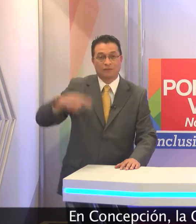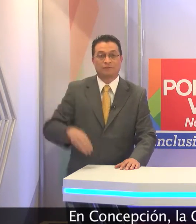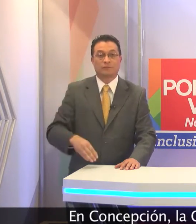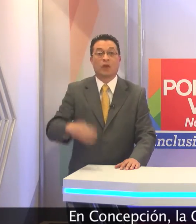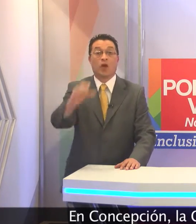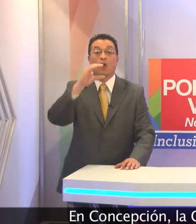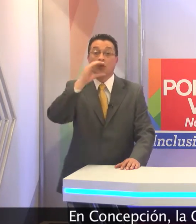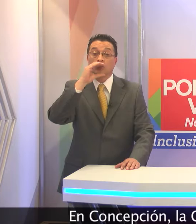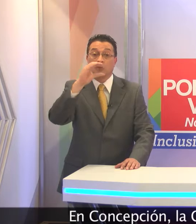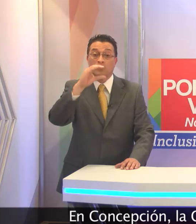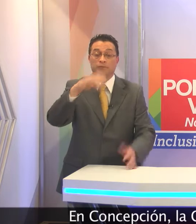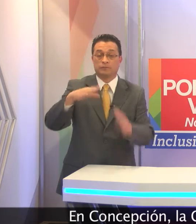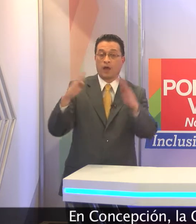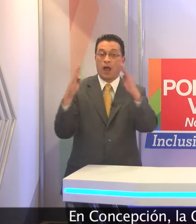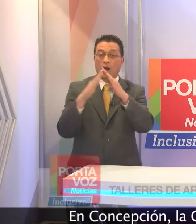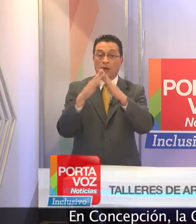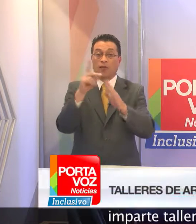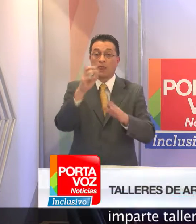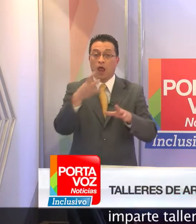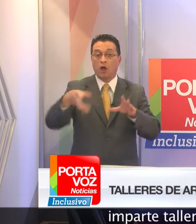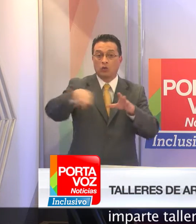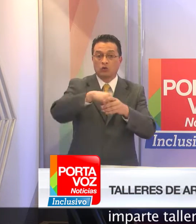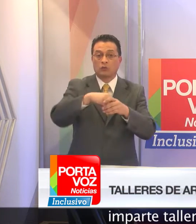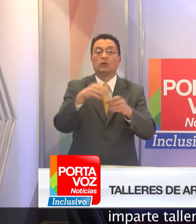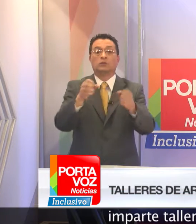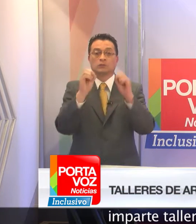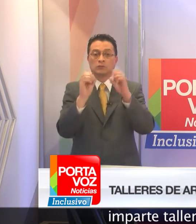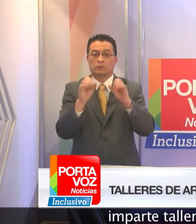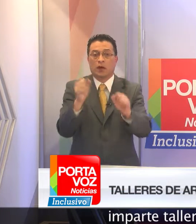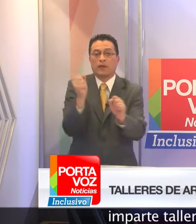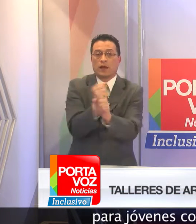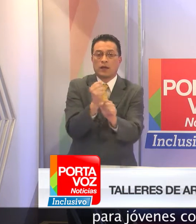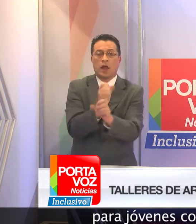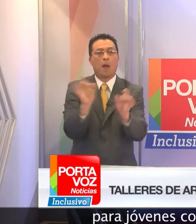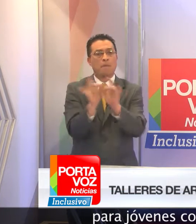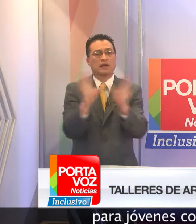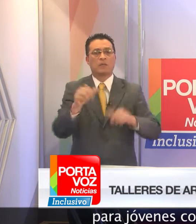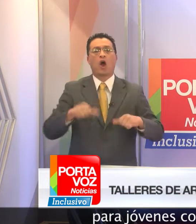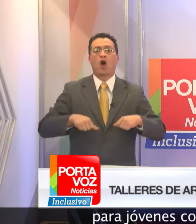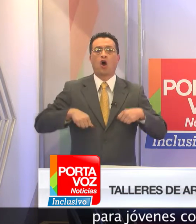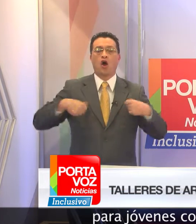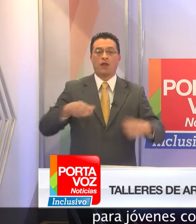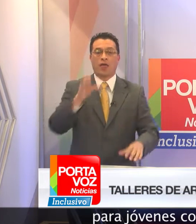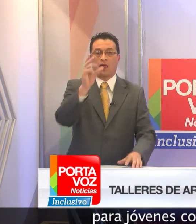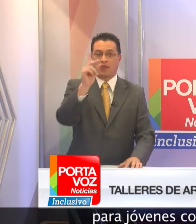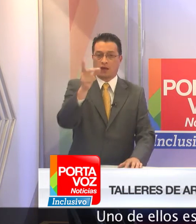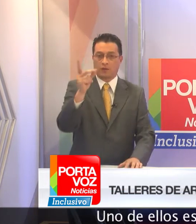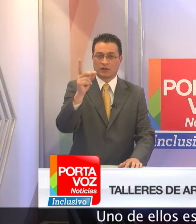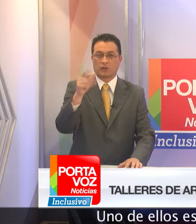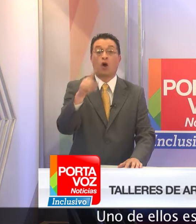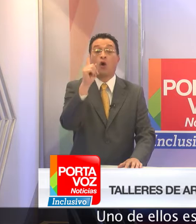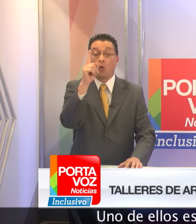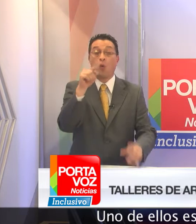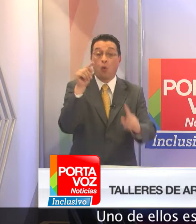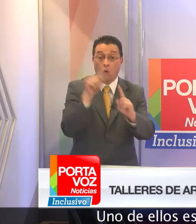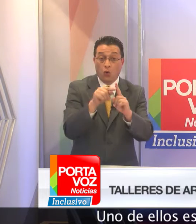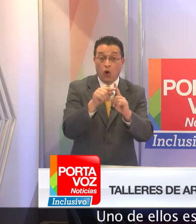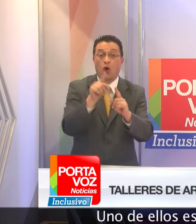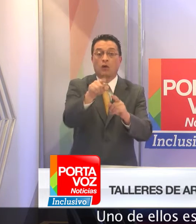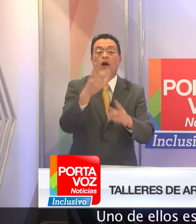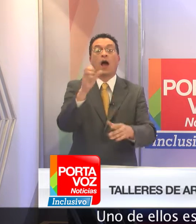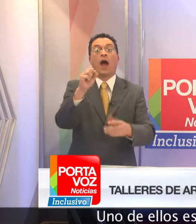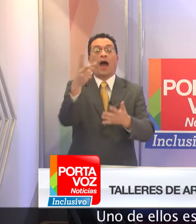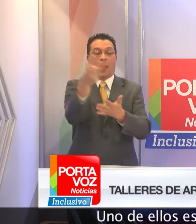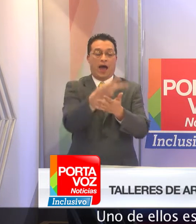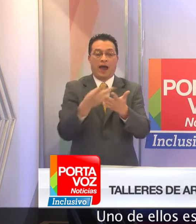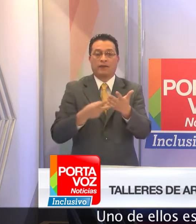En Concepción, la Casa de la Inclusión imparte talleres especiales para jóvenes con discapacidad. Uno de ellos es la